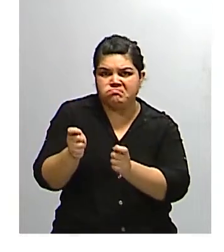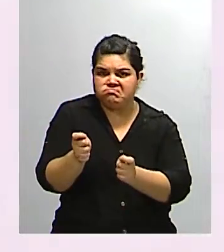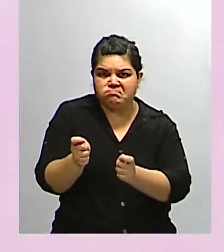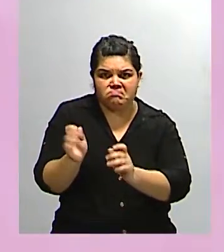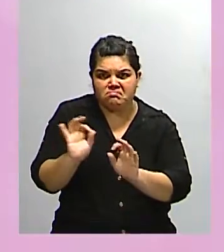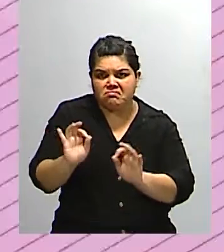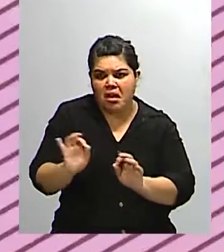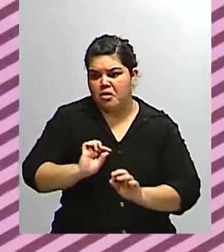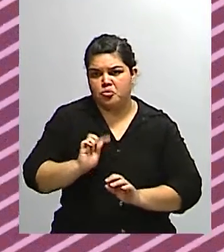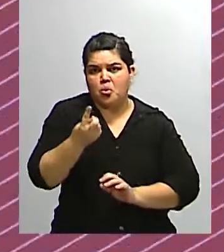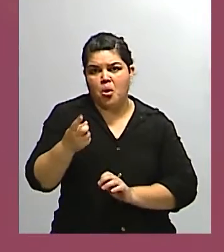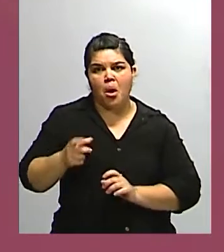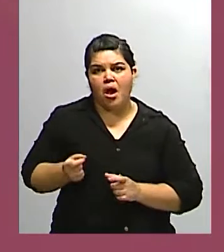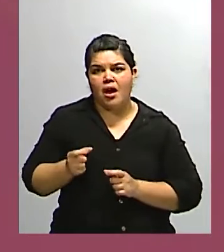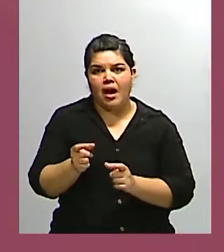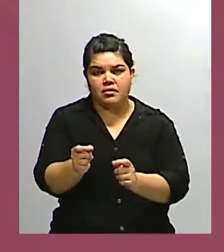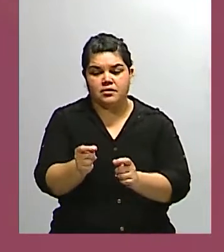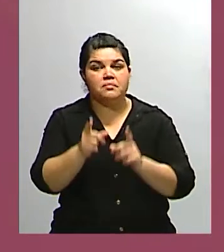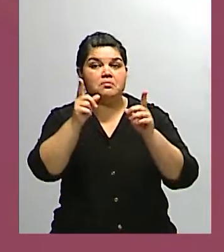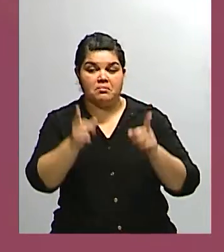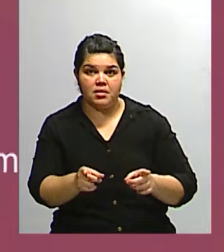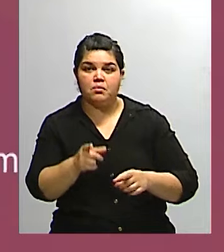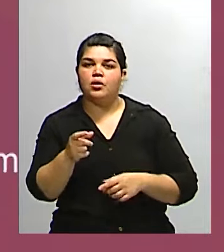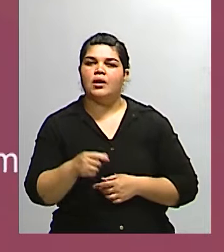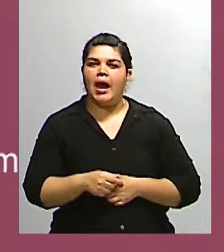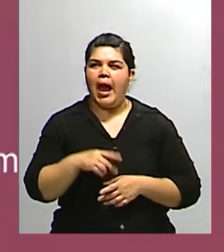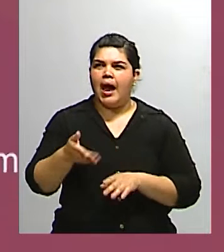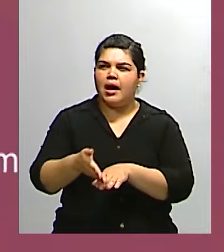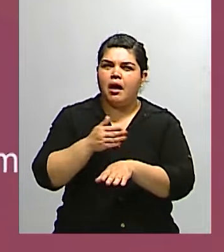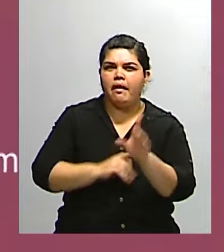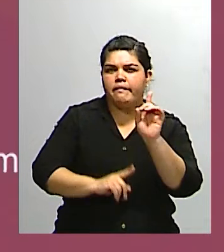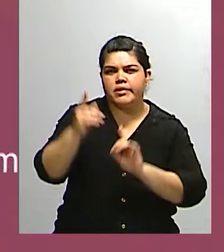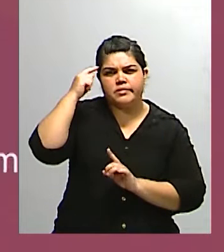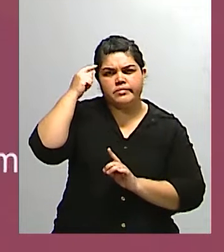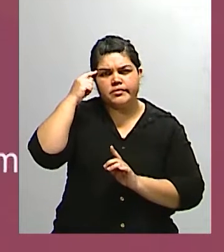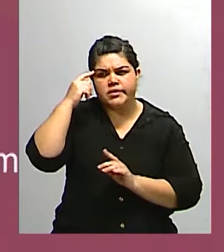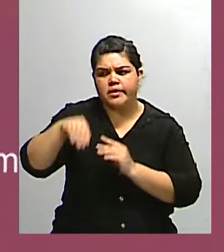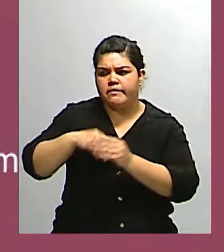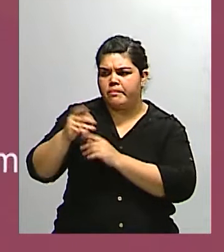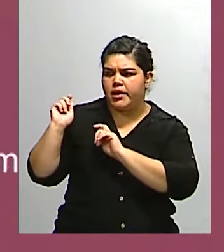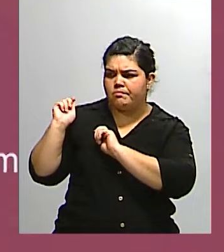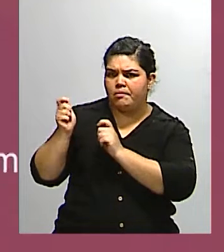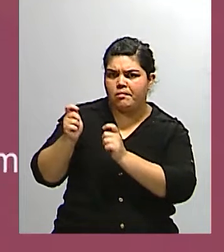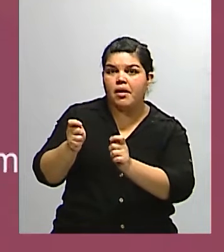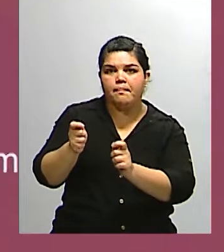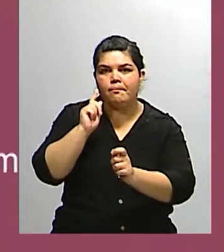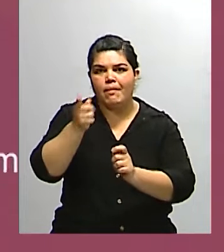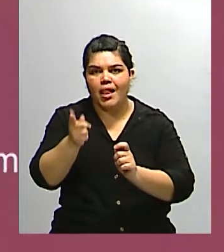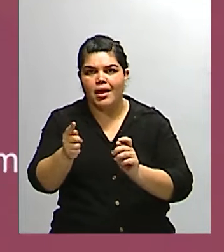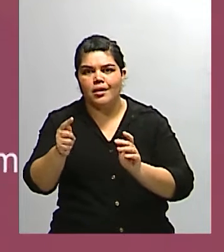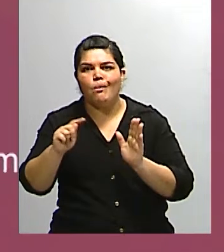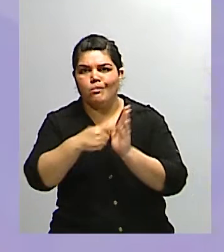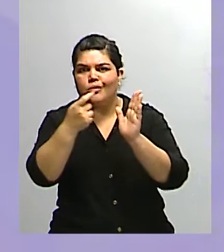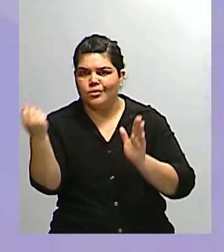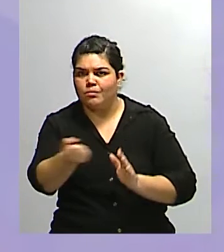porque muchos entienden que, bueno, si hay un antecedente en la familia, esta puede ser un factor de riesgo, pero si no lo hay